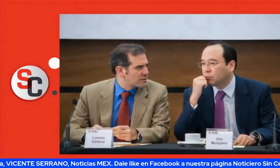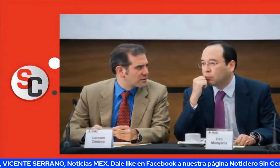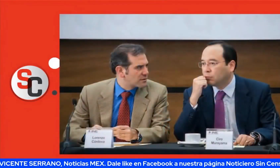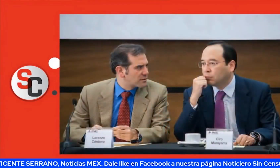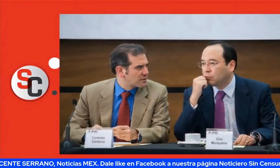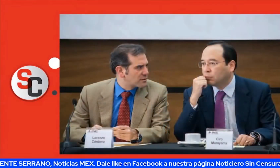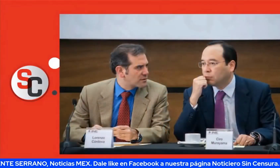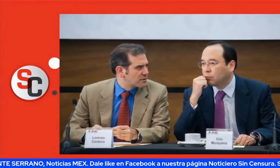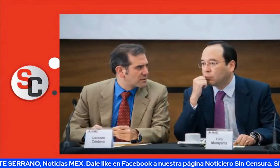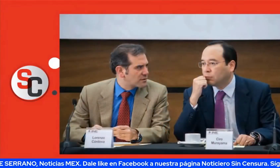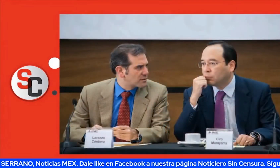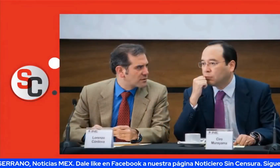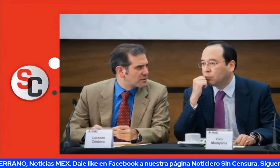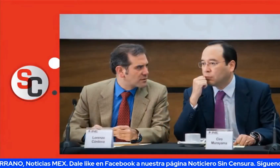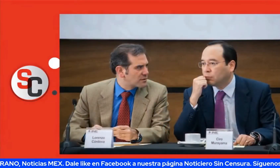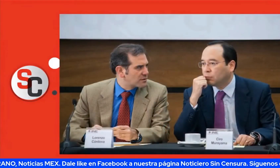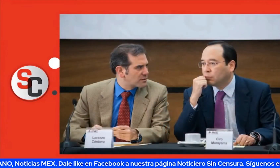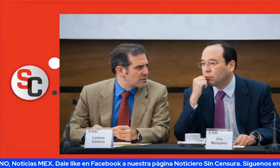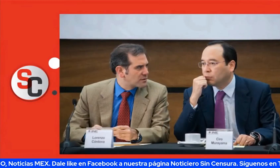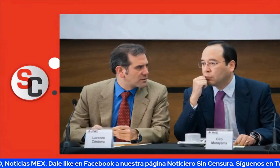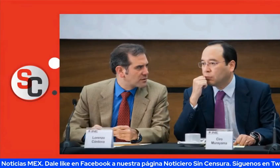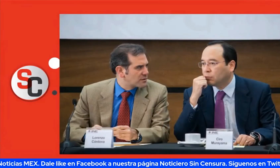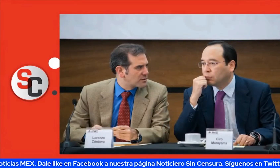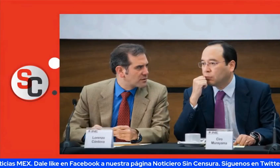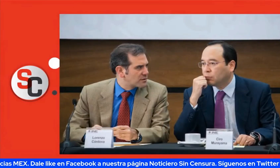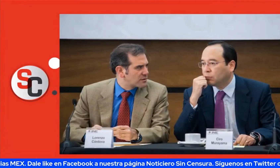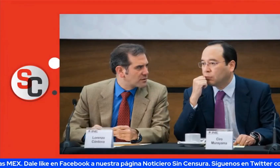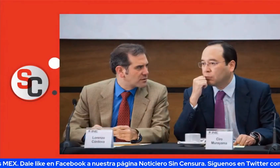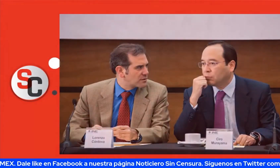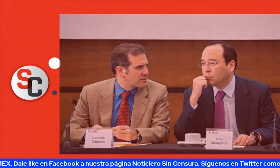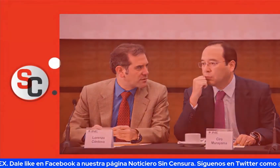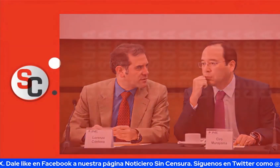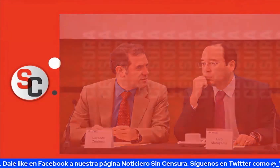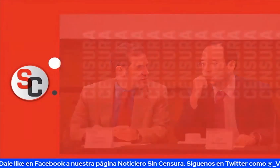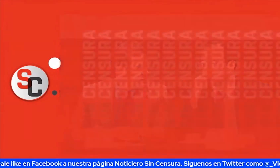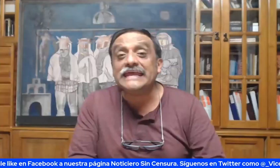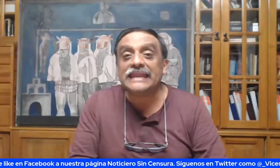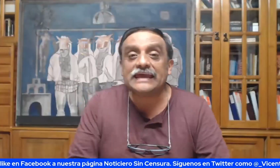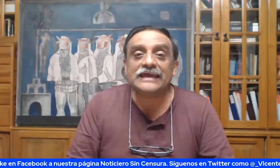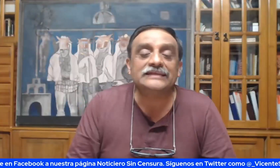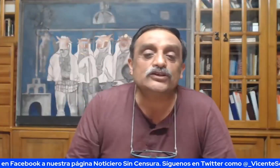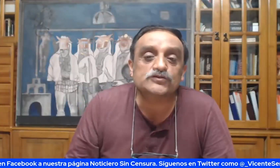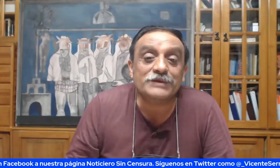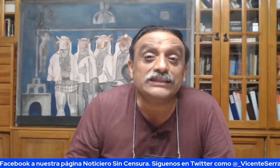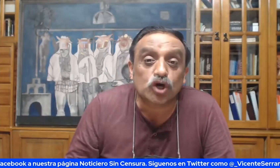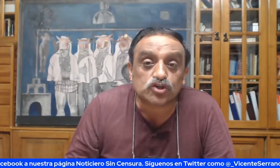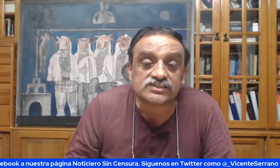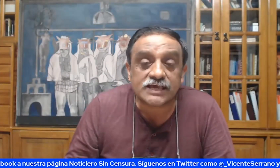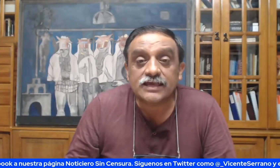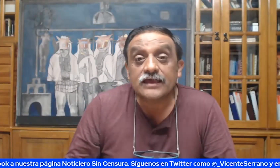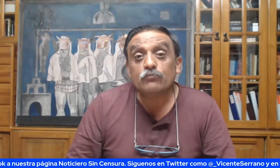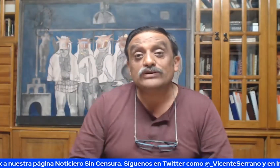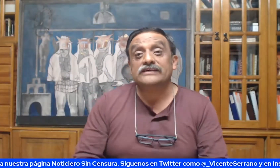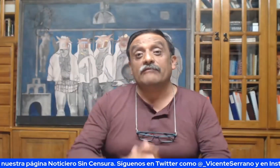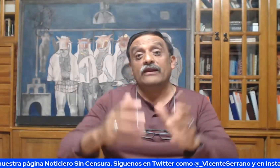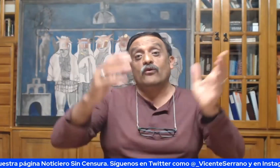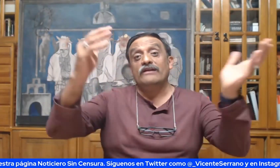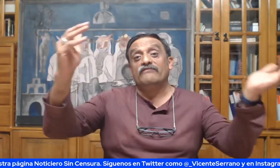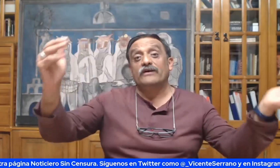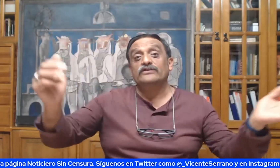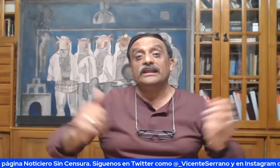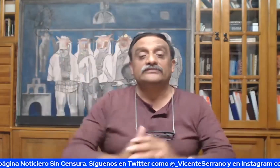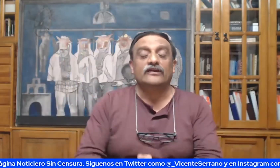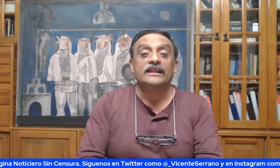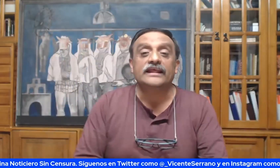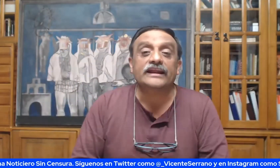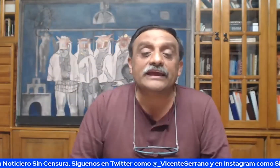el fraude electoral en 2006 y que además también el INE en 2012 pues avaló